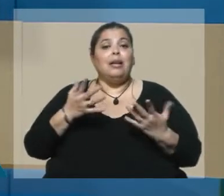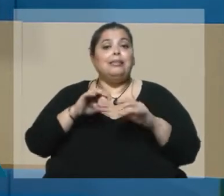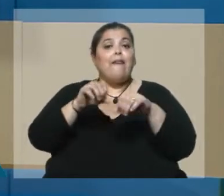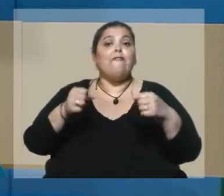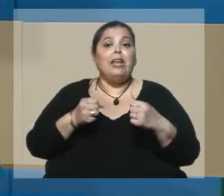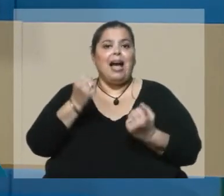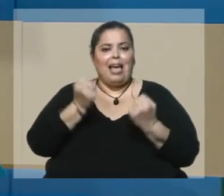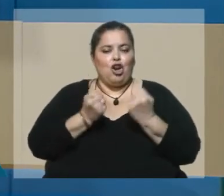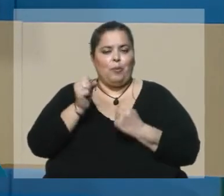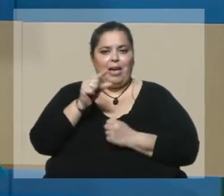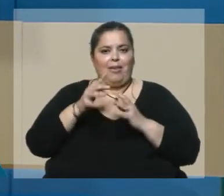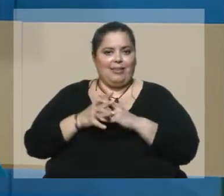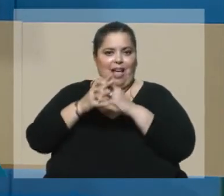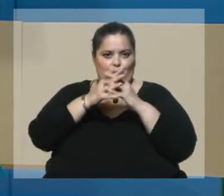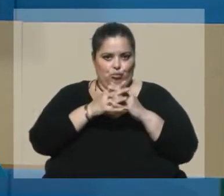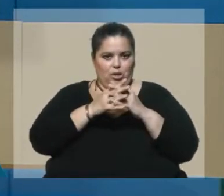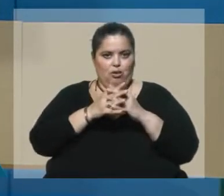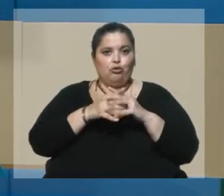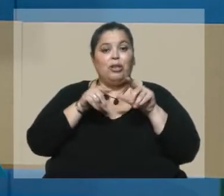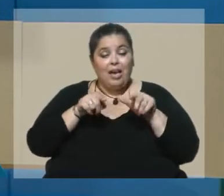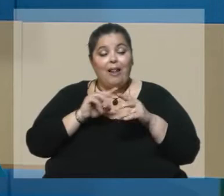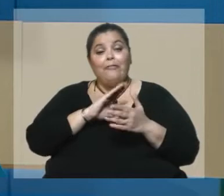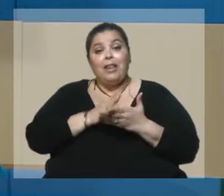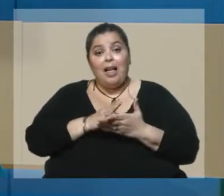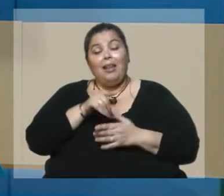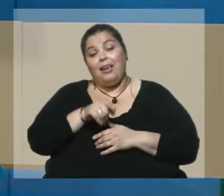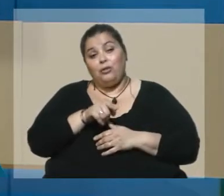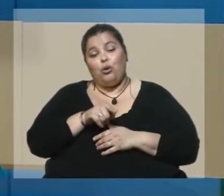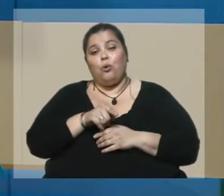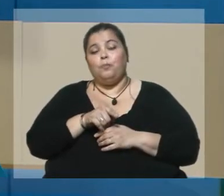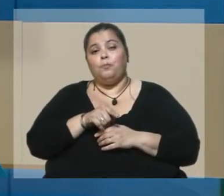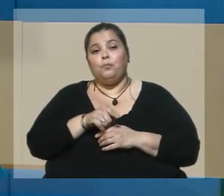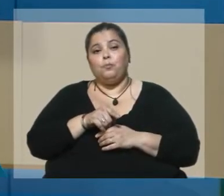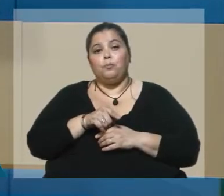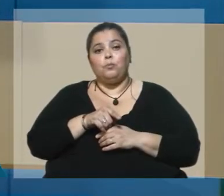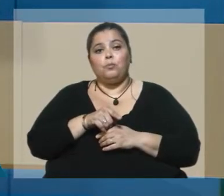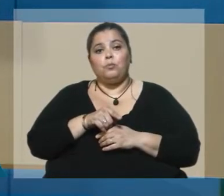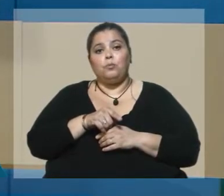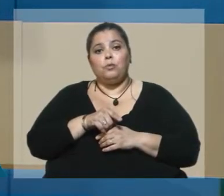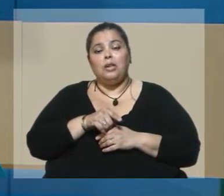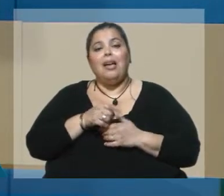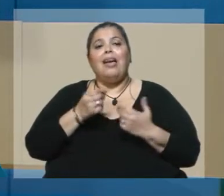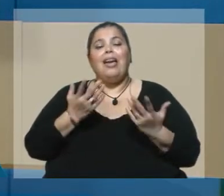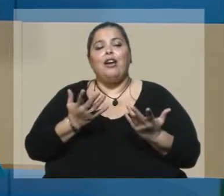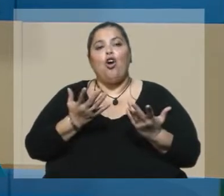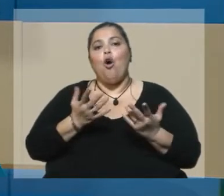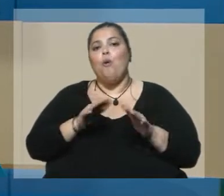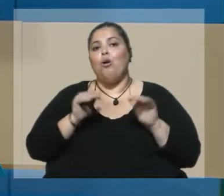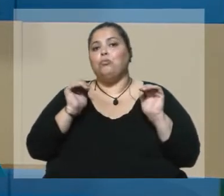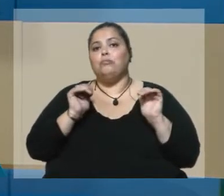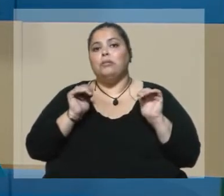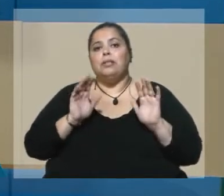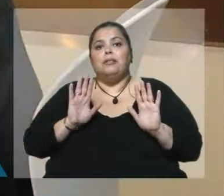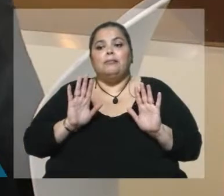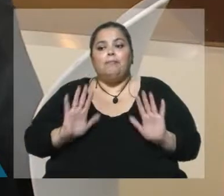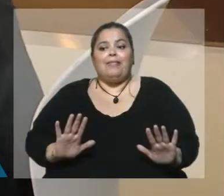Unidos y eso En definitiva es lo que termina en recesión No en estancamiento eso no está